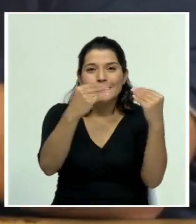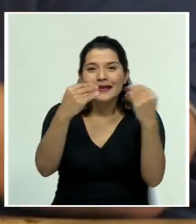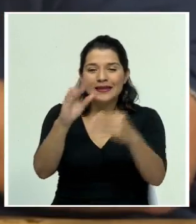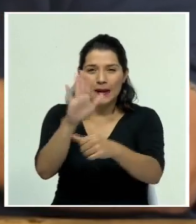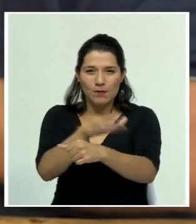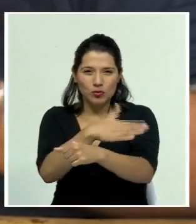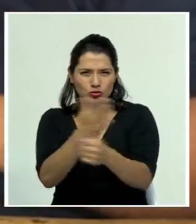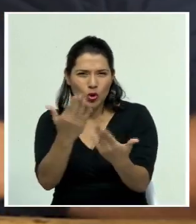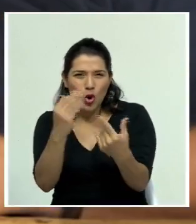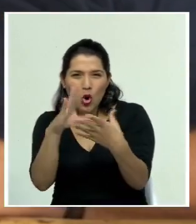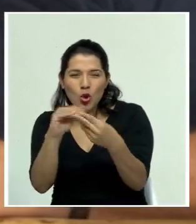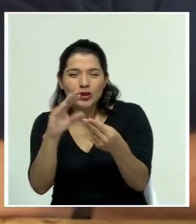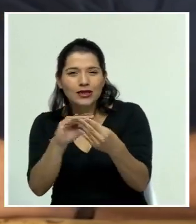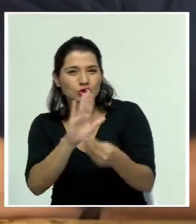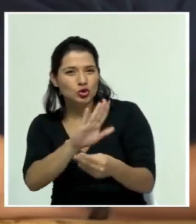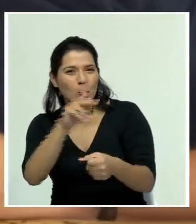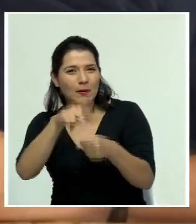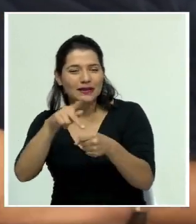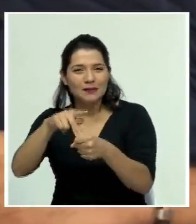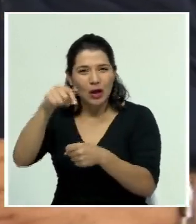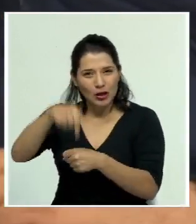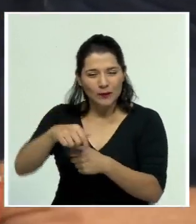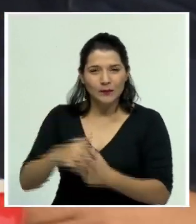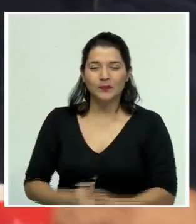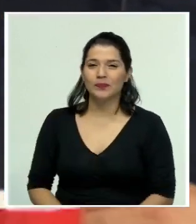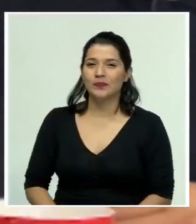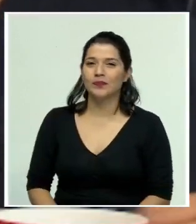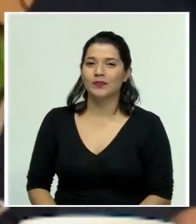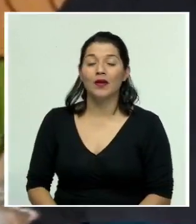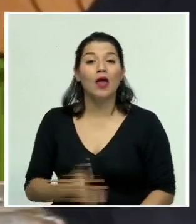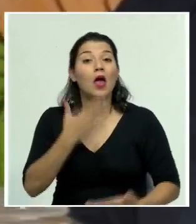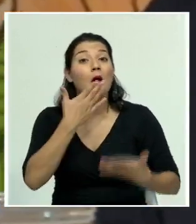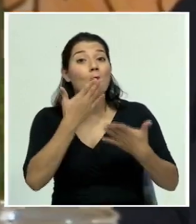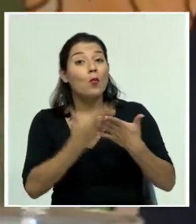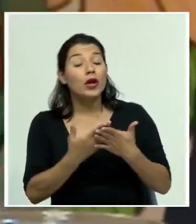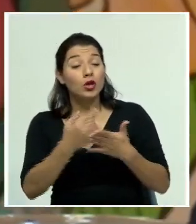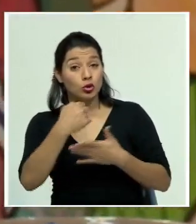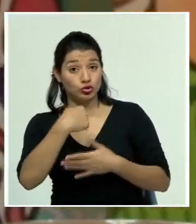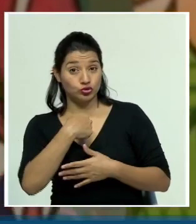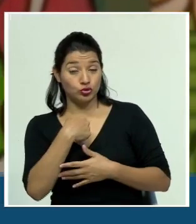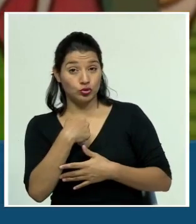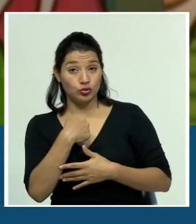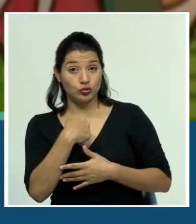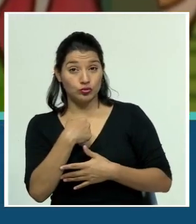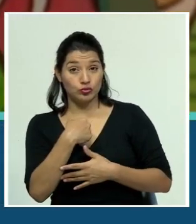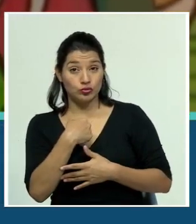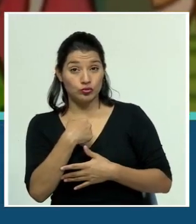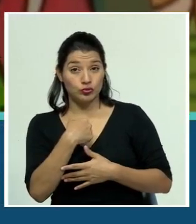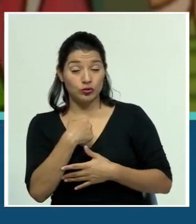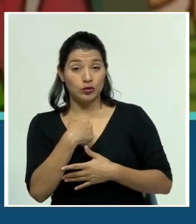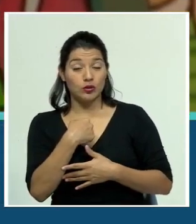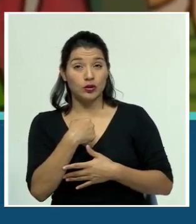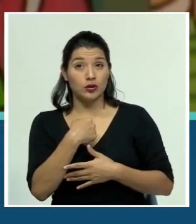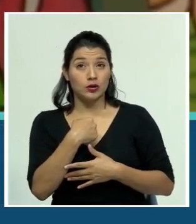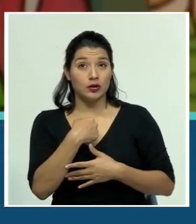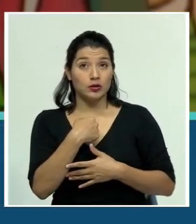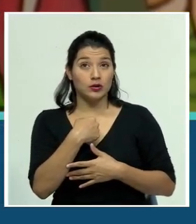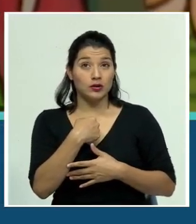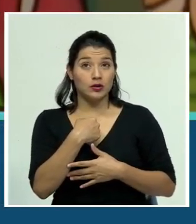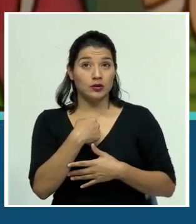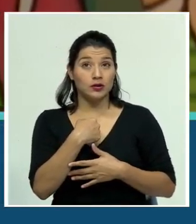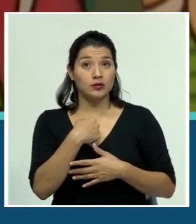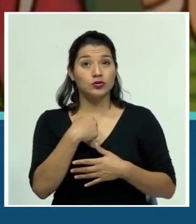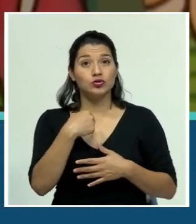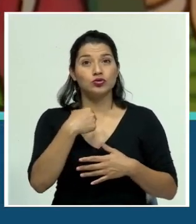Contanos un poco acerca de tu participación en el evento. Bueno, yo soy cofundadora de Red Vida